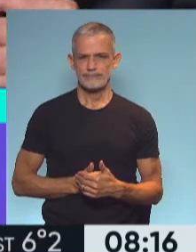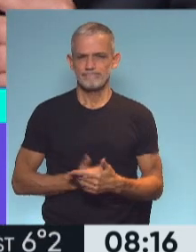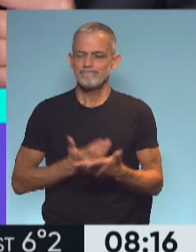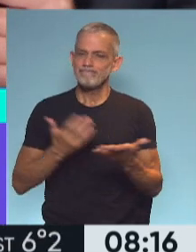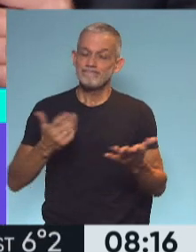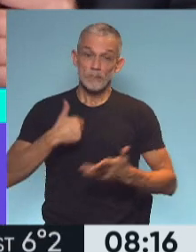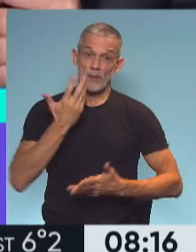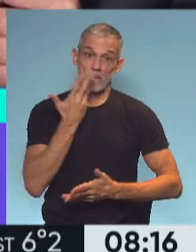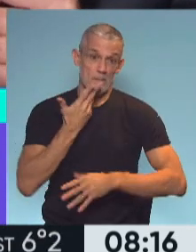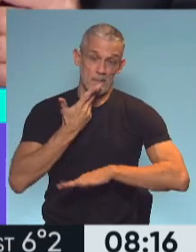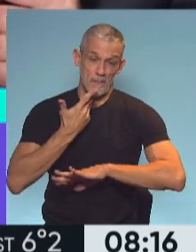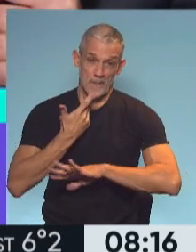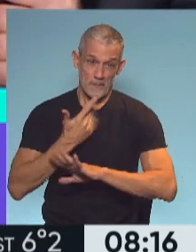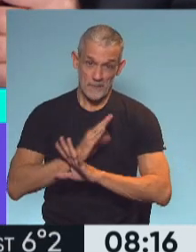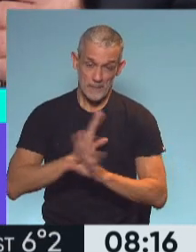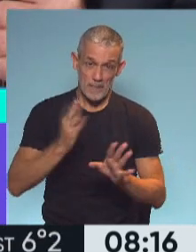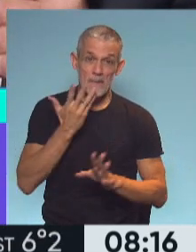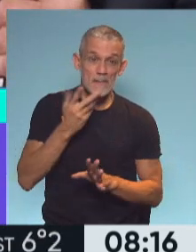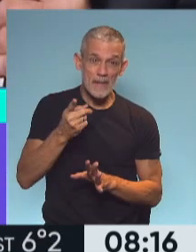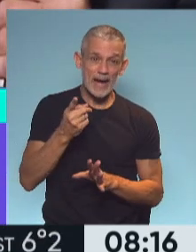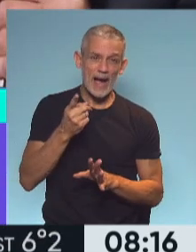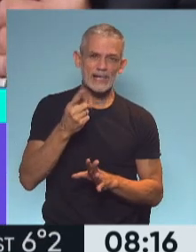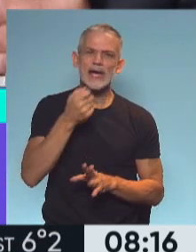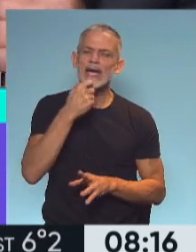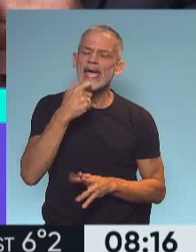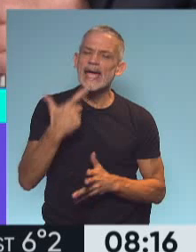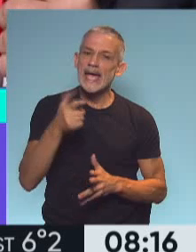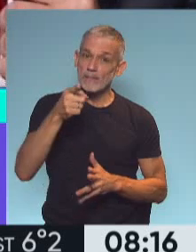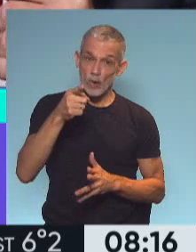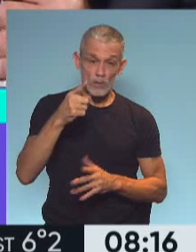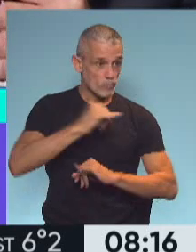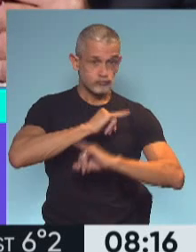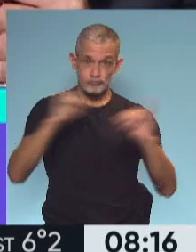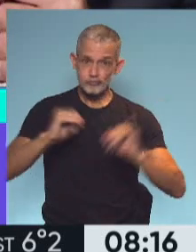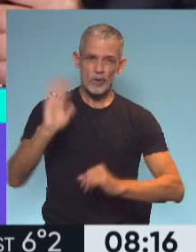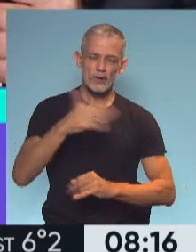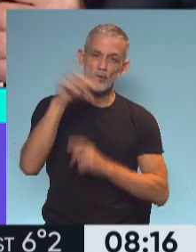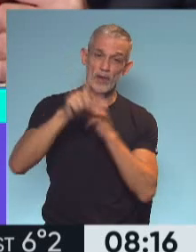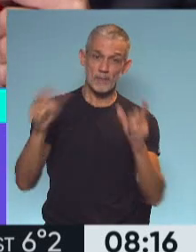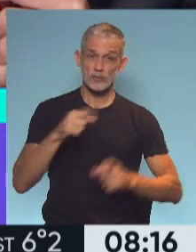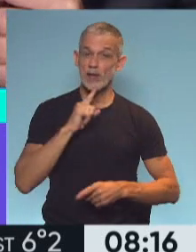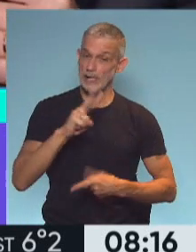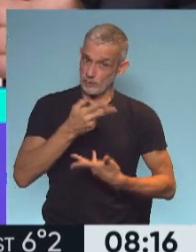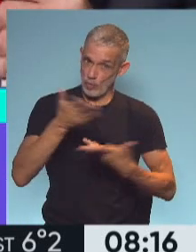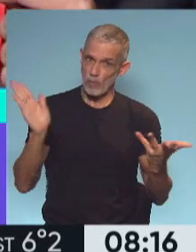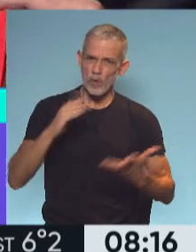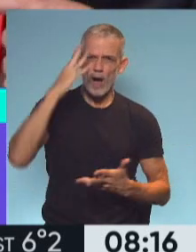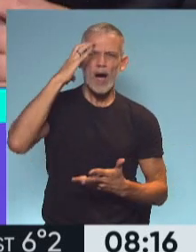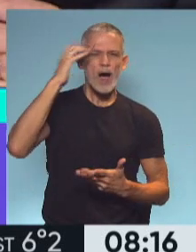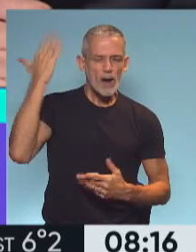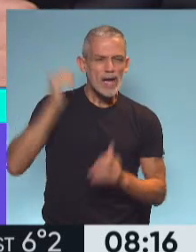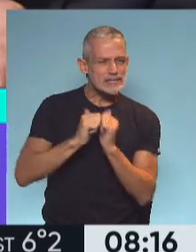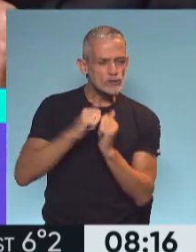Me encanta este gran ejemplo que le traes a todos los televidentes de la televisión pública, el recuerdo de nuestra